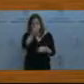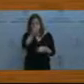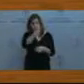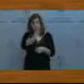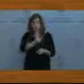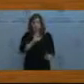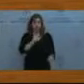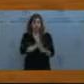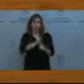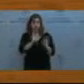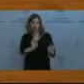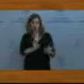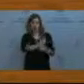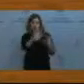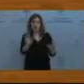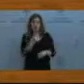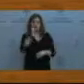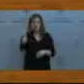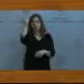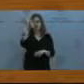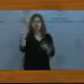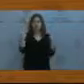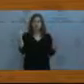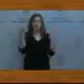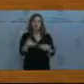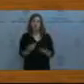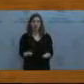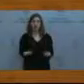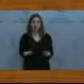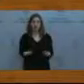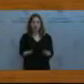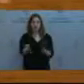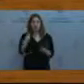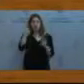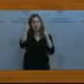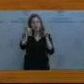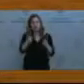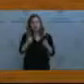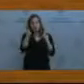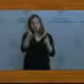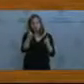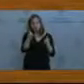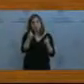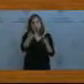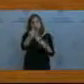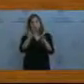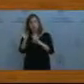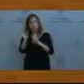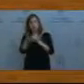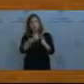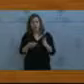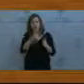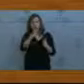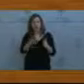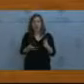radicalmente en contra, porque nos parece del todo irresponsable que tratáramos de eliminar toda opción a la valorización